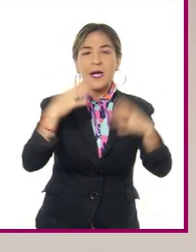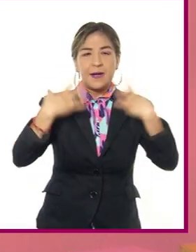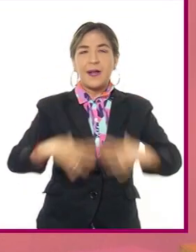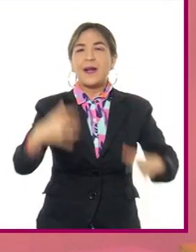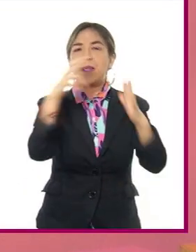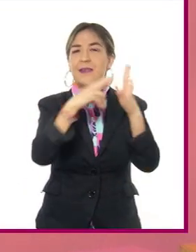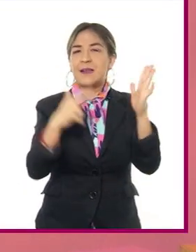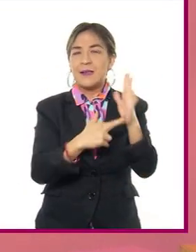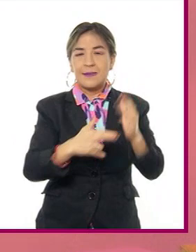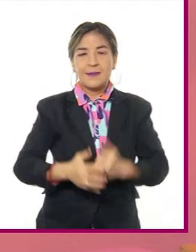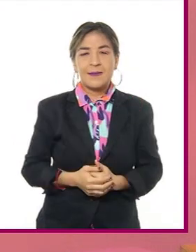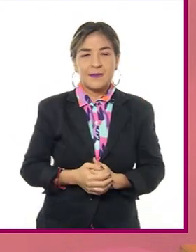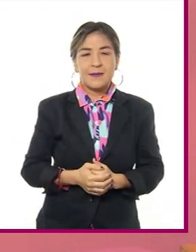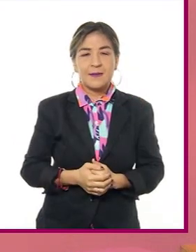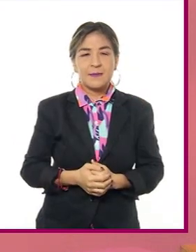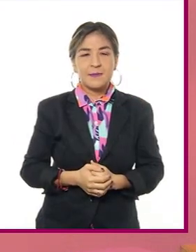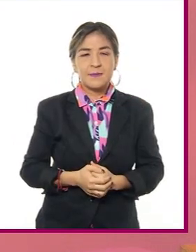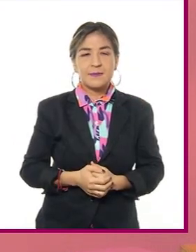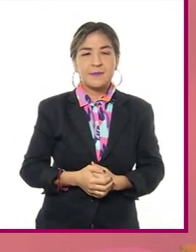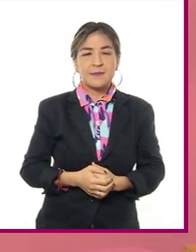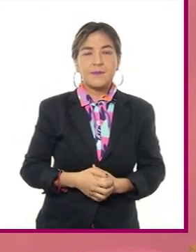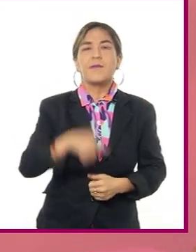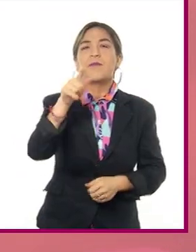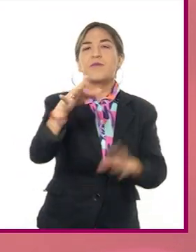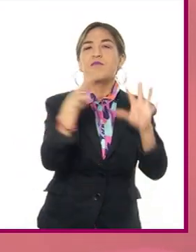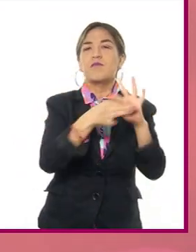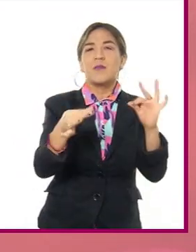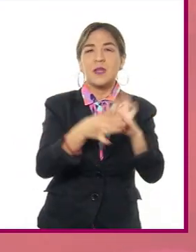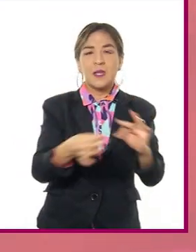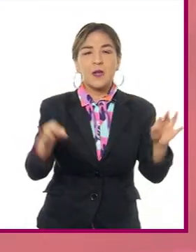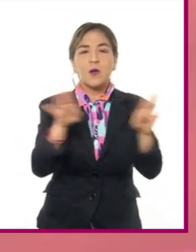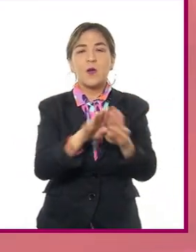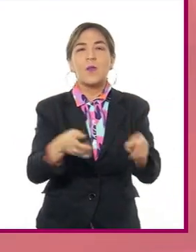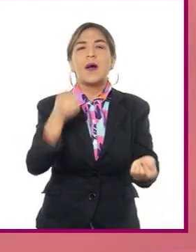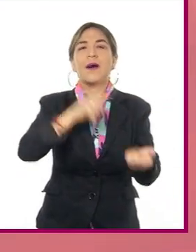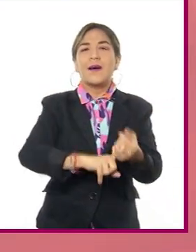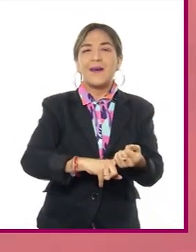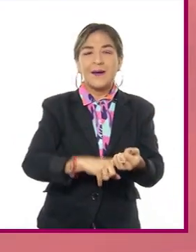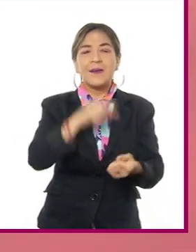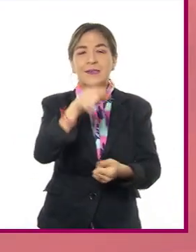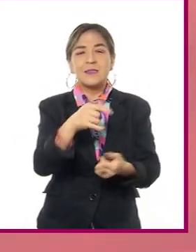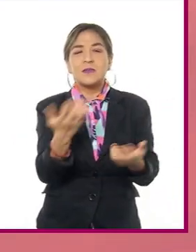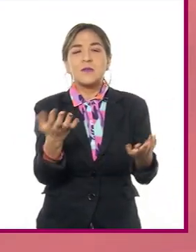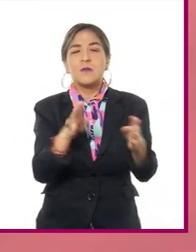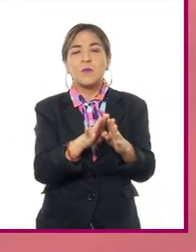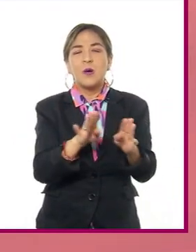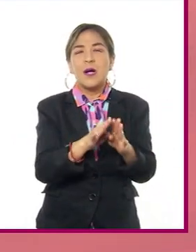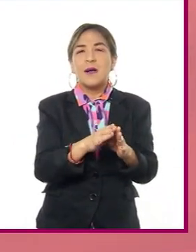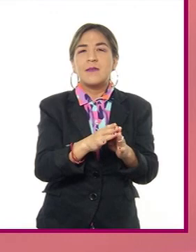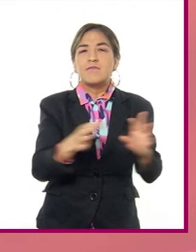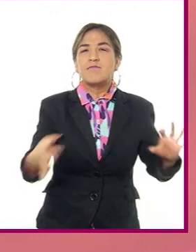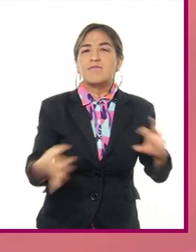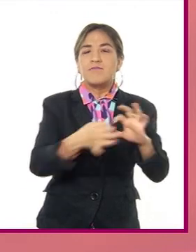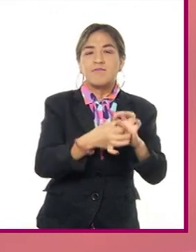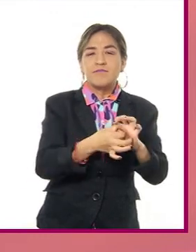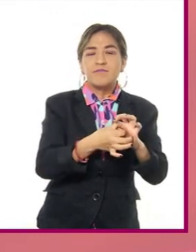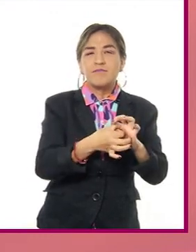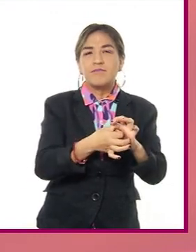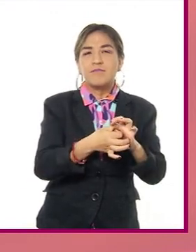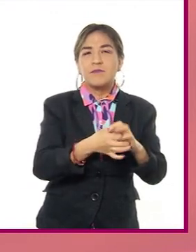reglas? Está hablando de la dinámica de los tiempos dentro del juego, entonces va dentro del apartado